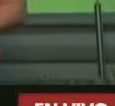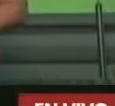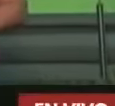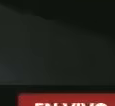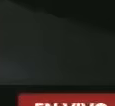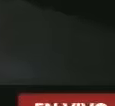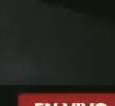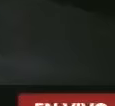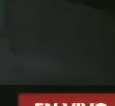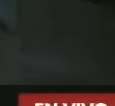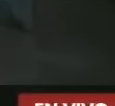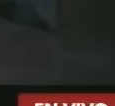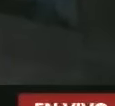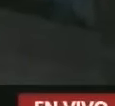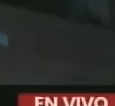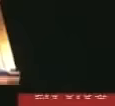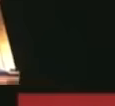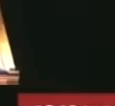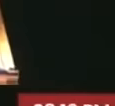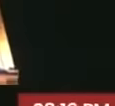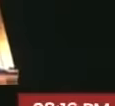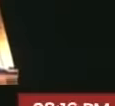la próxima.